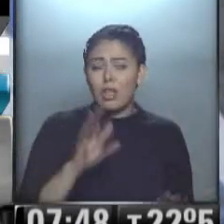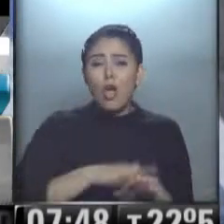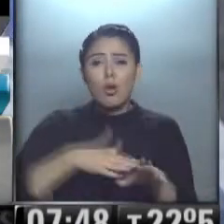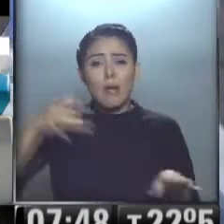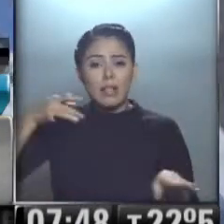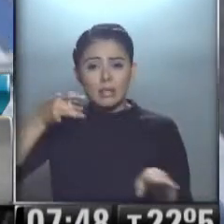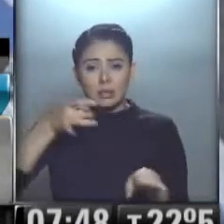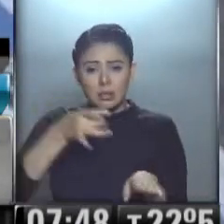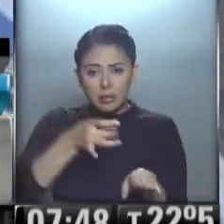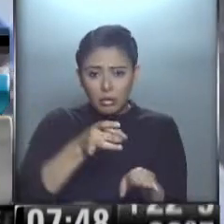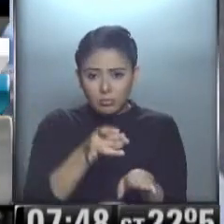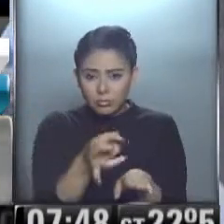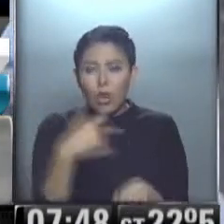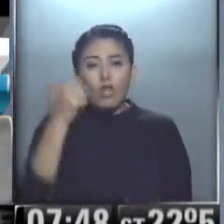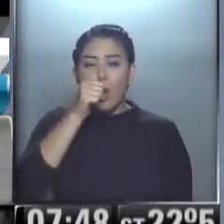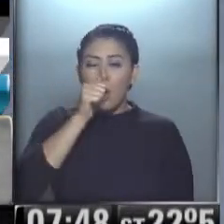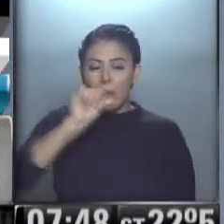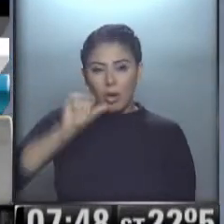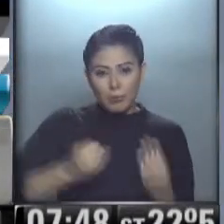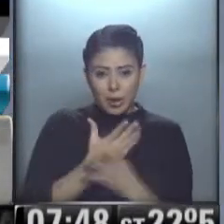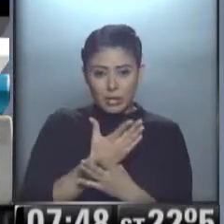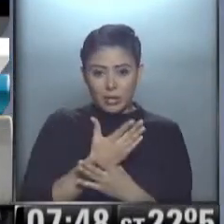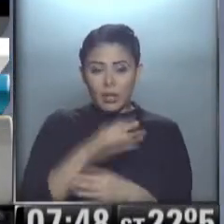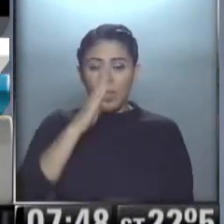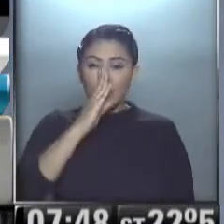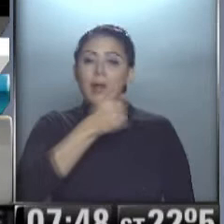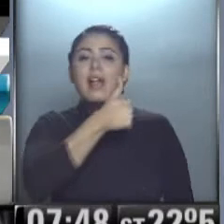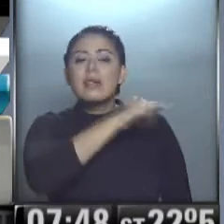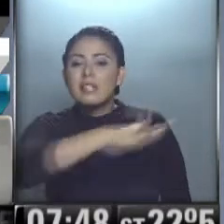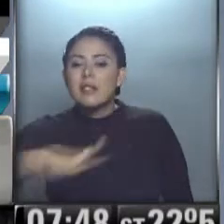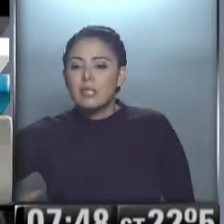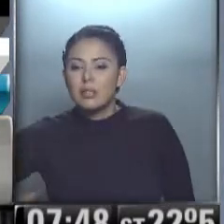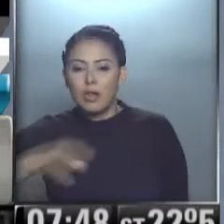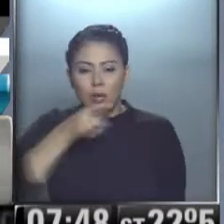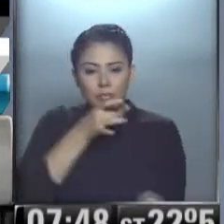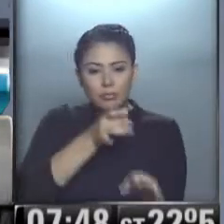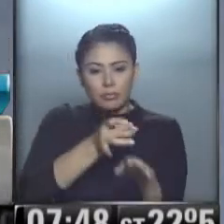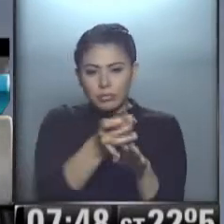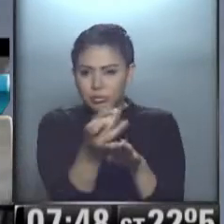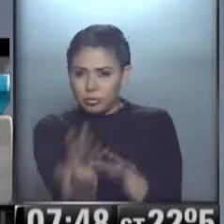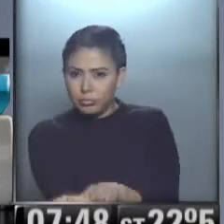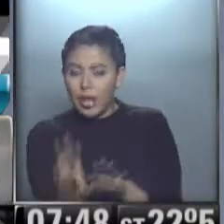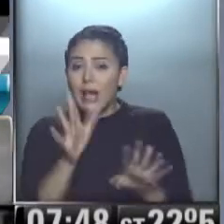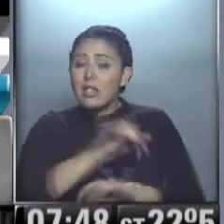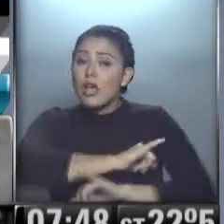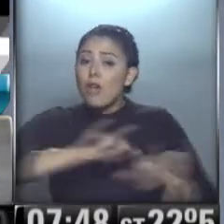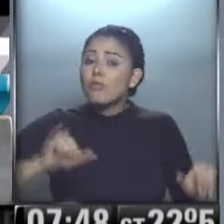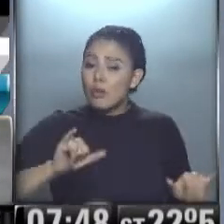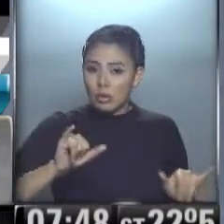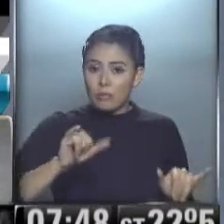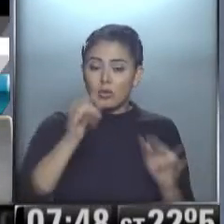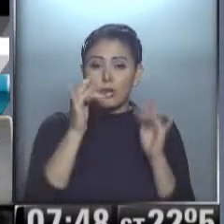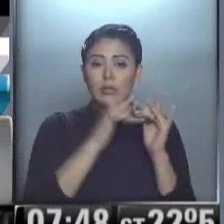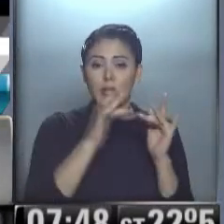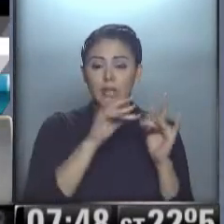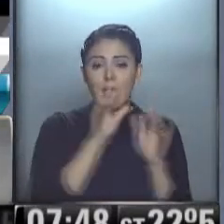York descarriló en la mañana del domingo y parte del convoy cayó en el río Hudson, según fuentes policiales citadas por la edición online del